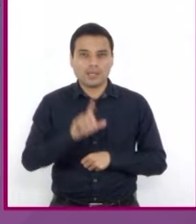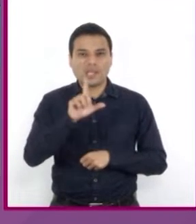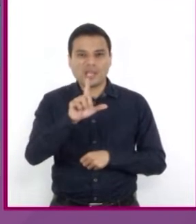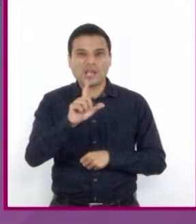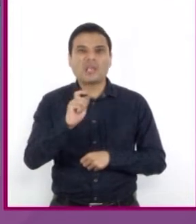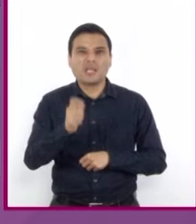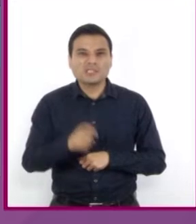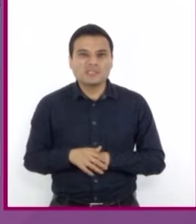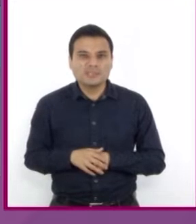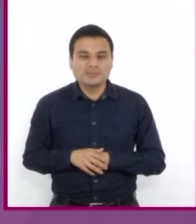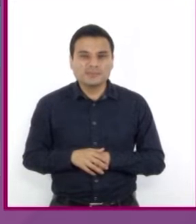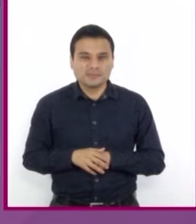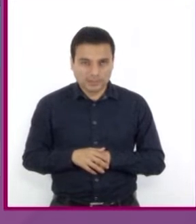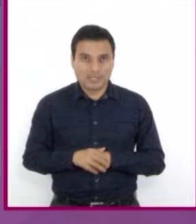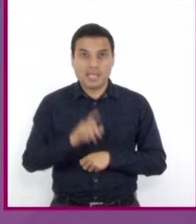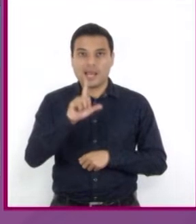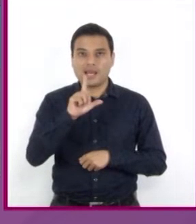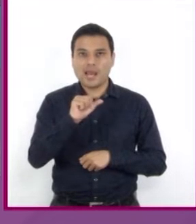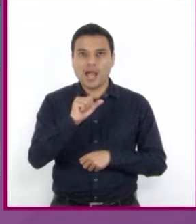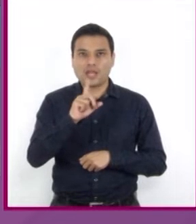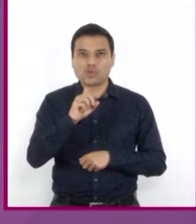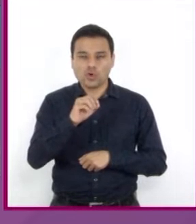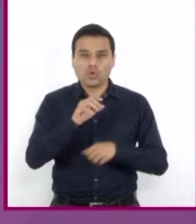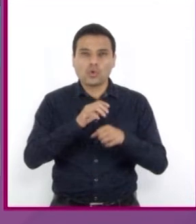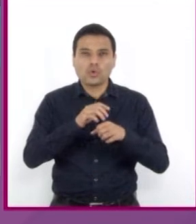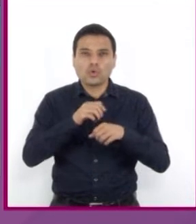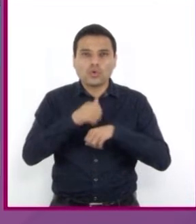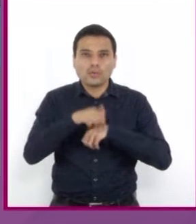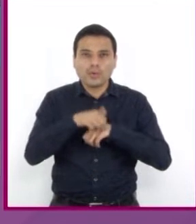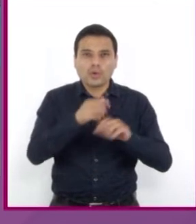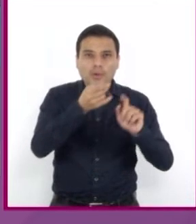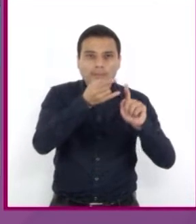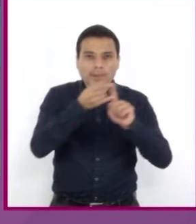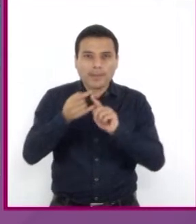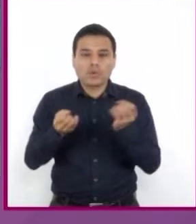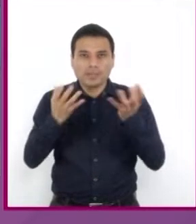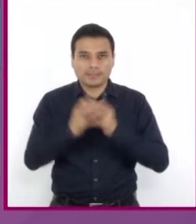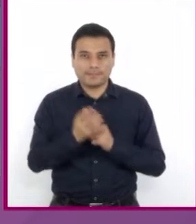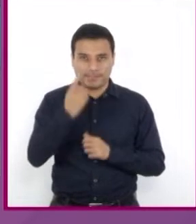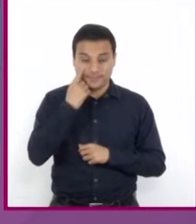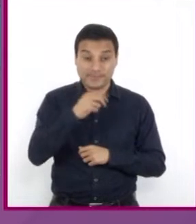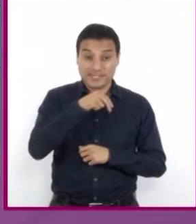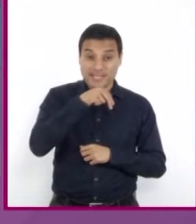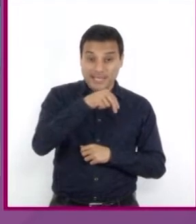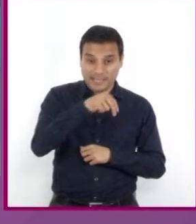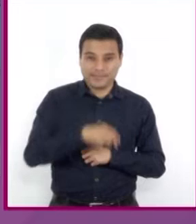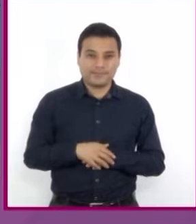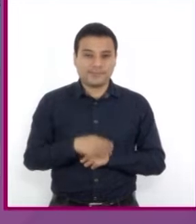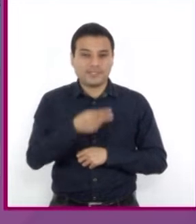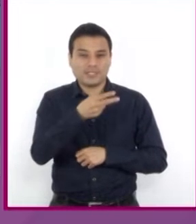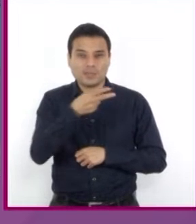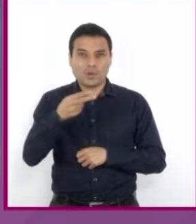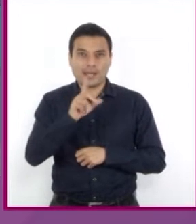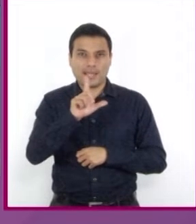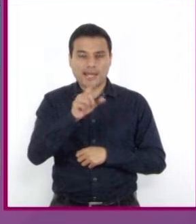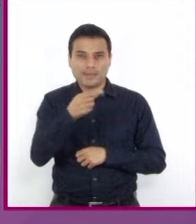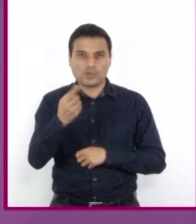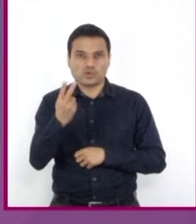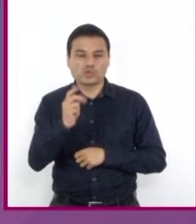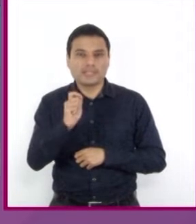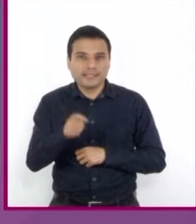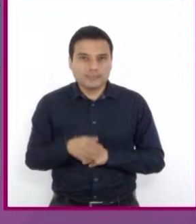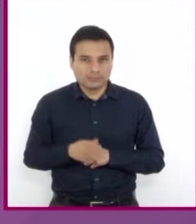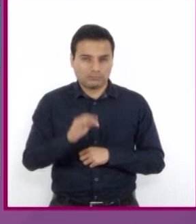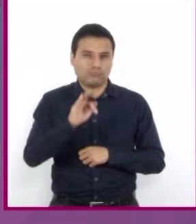representa el número de losetas por lado, tenemos que la expresión n igual a L menos 2 nos ayuda a encontrar